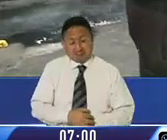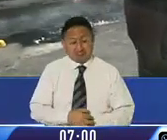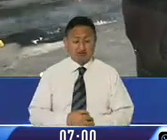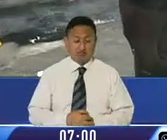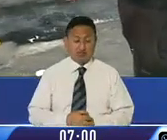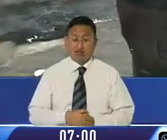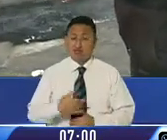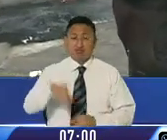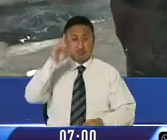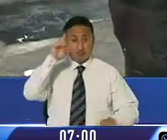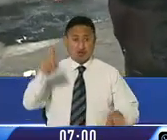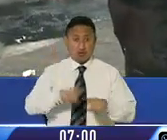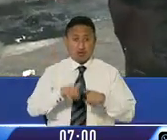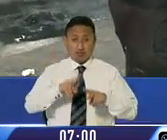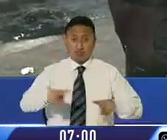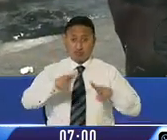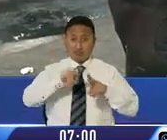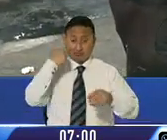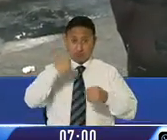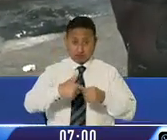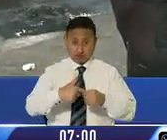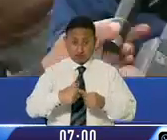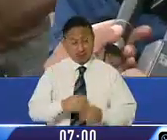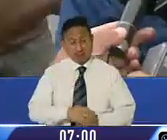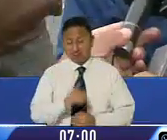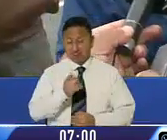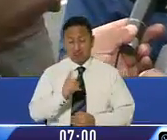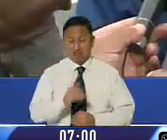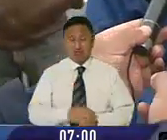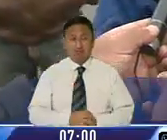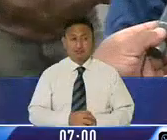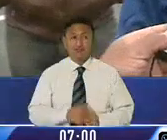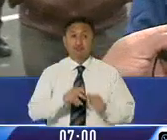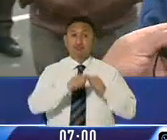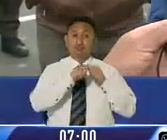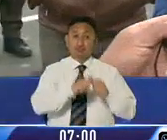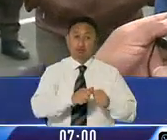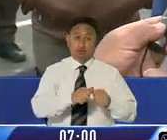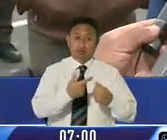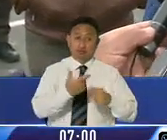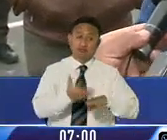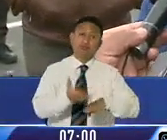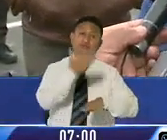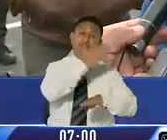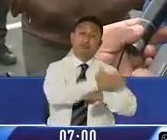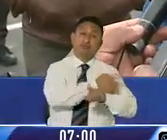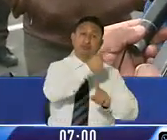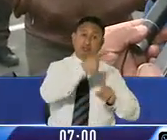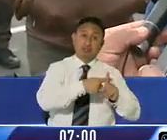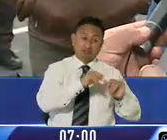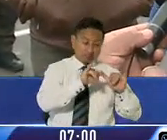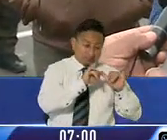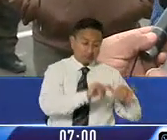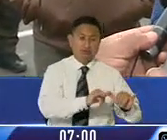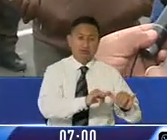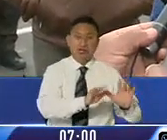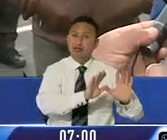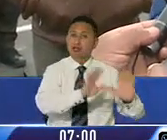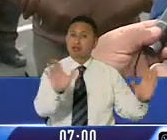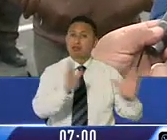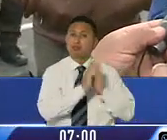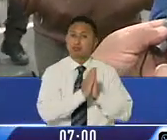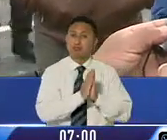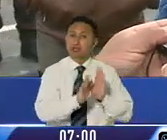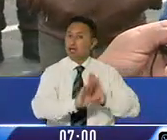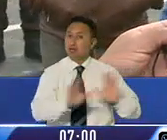no estaban de acuerdo con el precio de la gasolina extra y el diésel. Que se congele en el mes anterior que estaba. Eso se le pide,